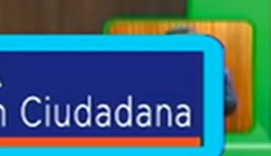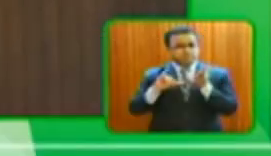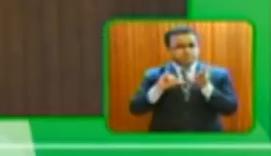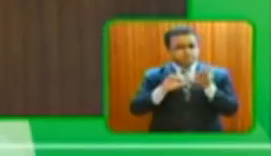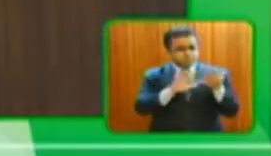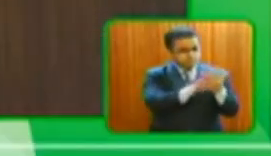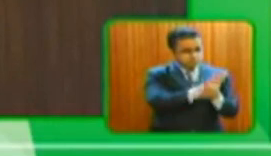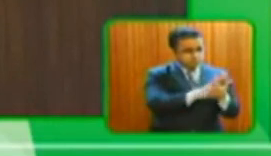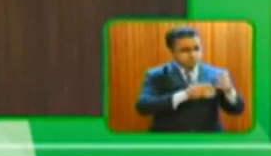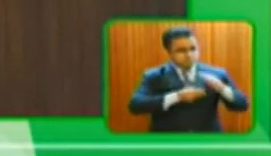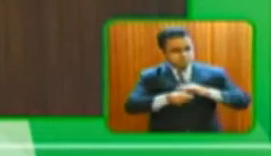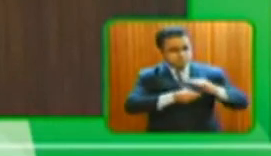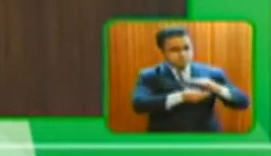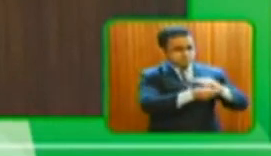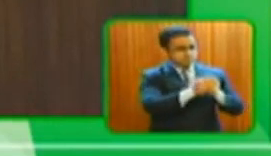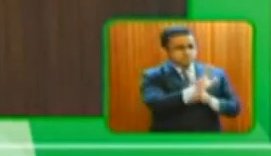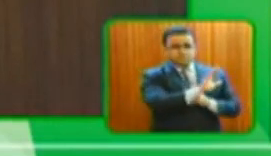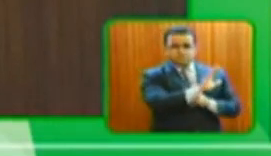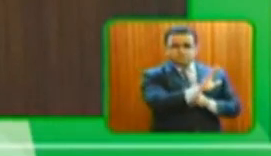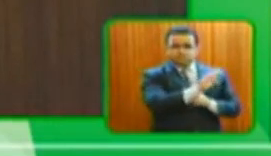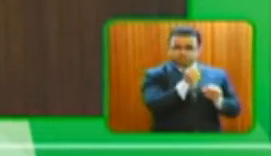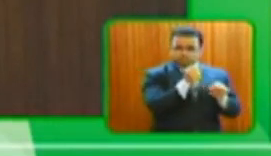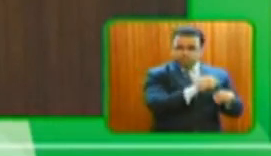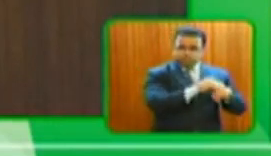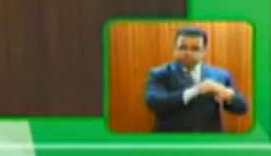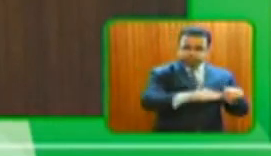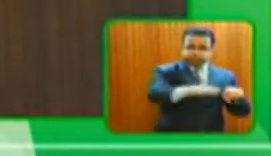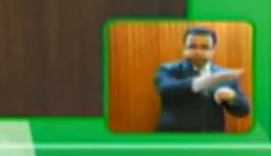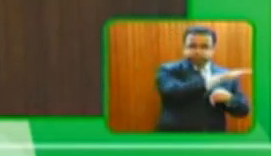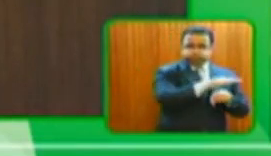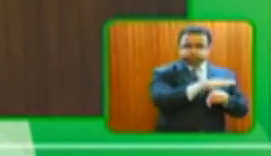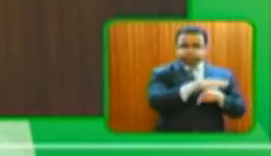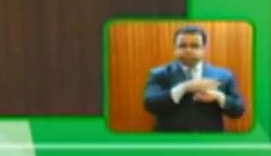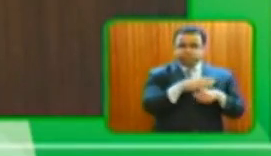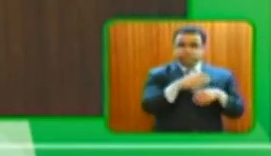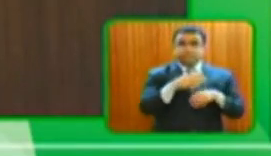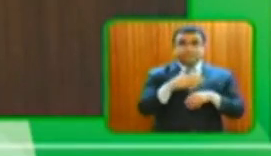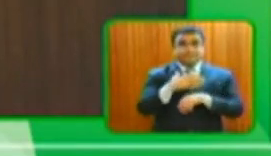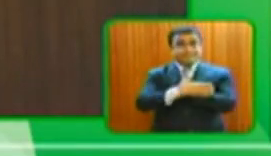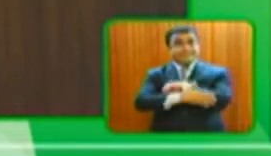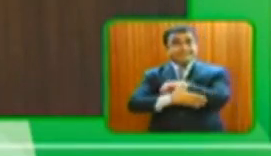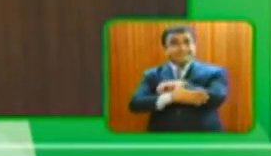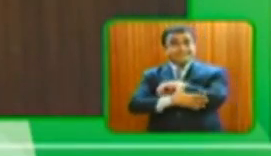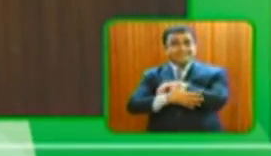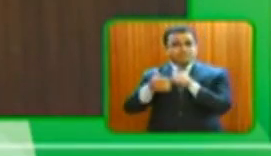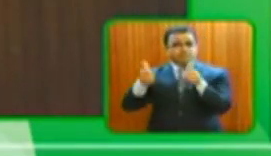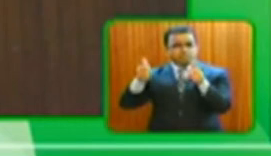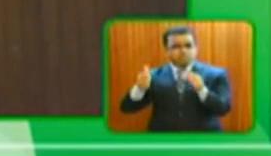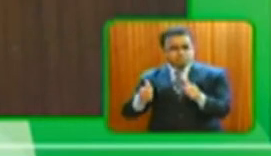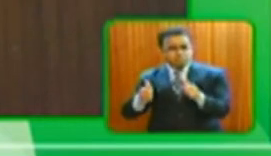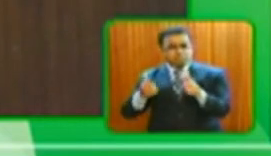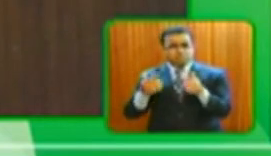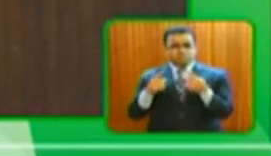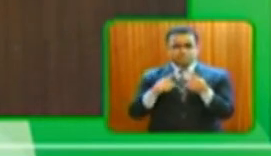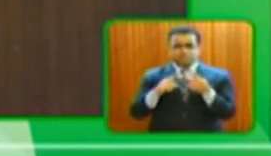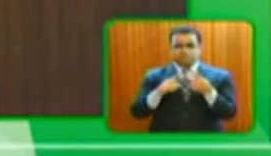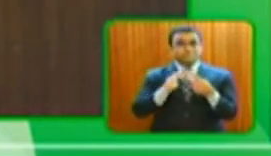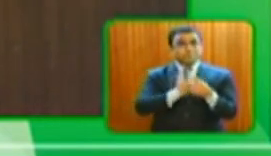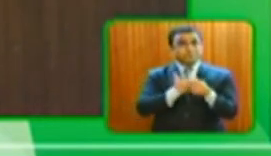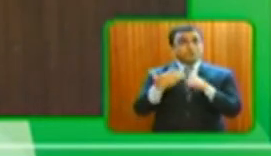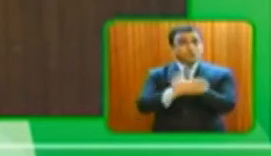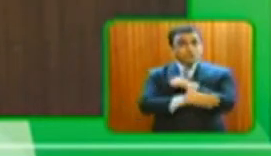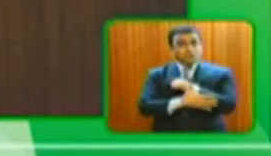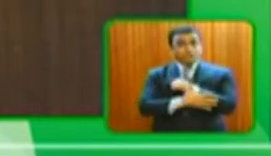corrupción, esa corrupción cancerígena que reduce nuestra rentabilidad social, que debilita nuestras instituciones,